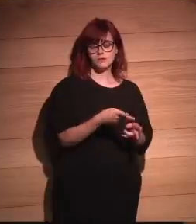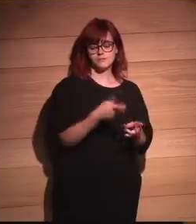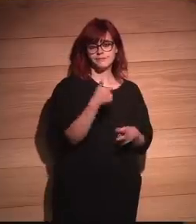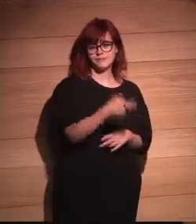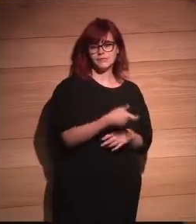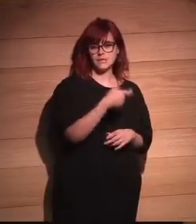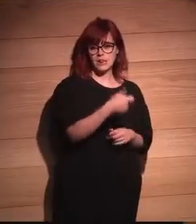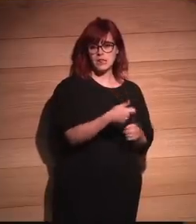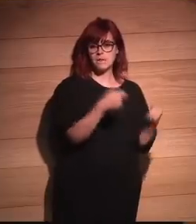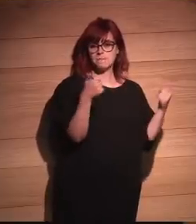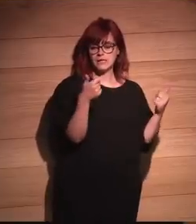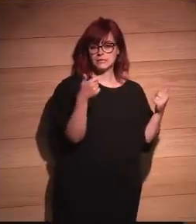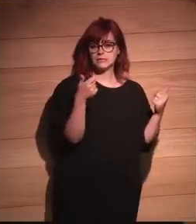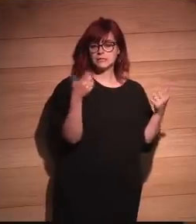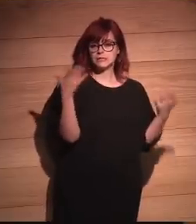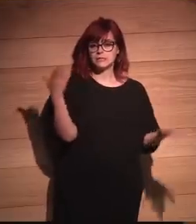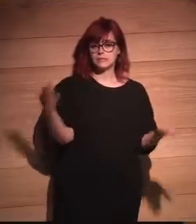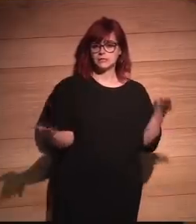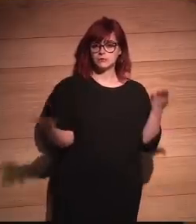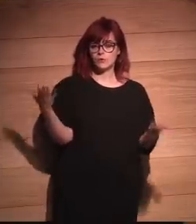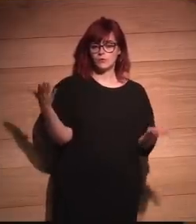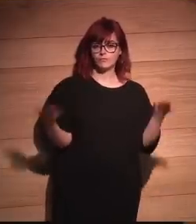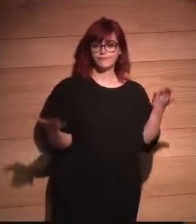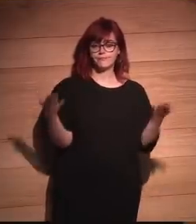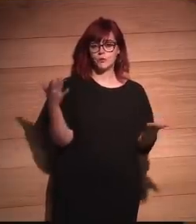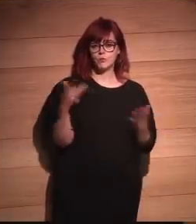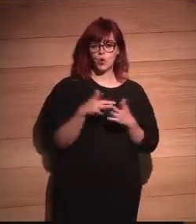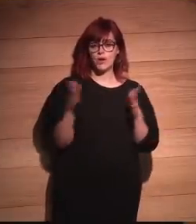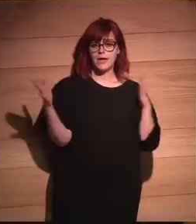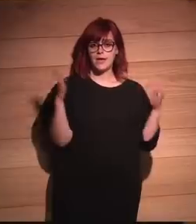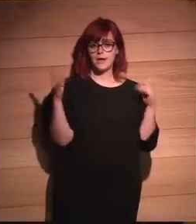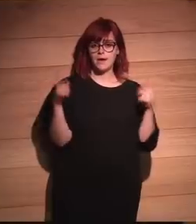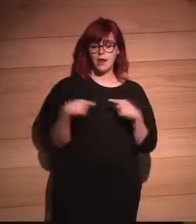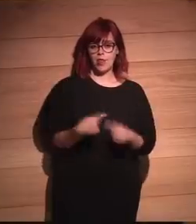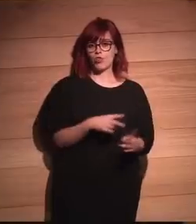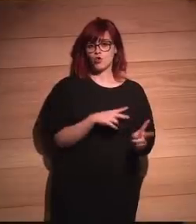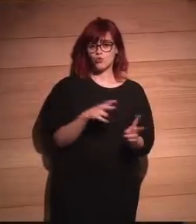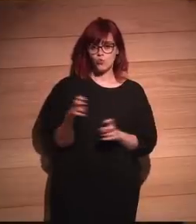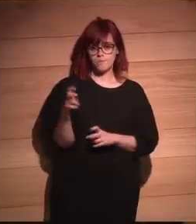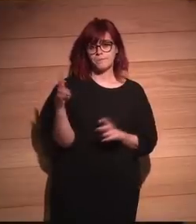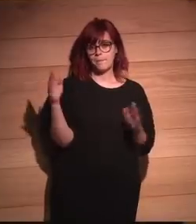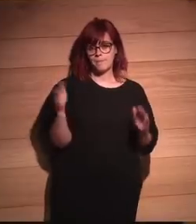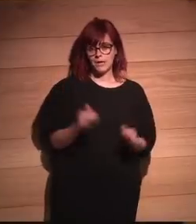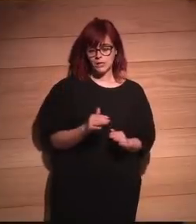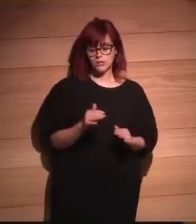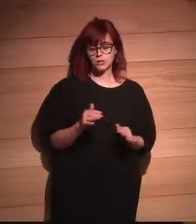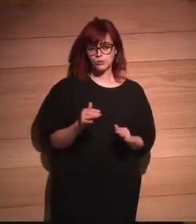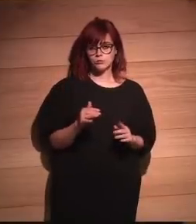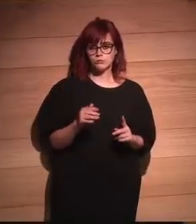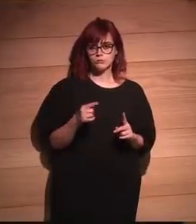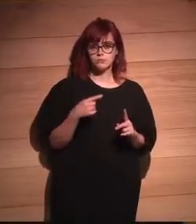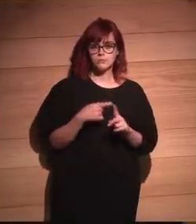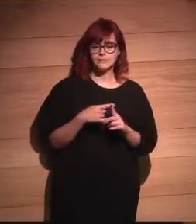el nacimiento de la nueva generación pues ahora es menor. Si a eso le sumamos que no hay un plan para